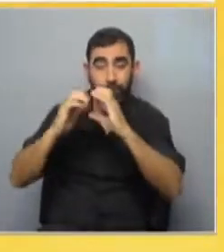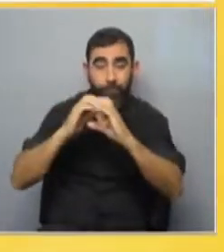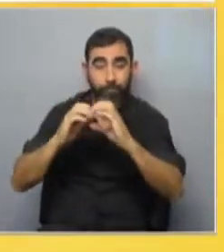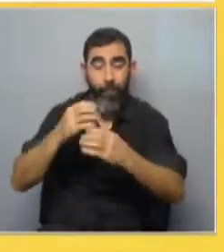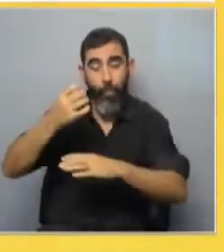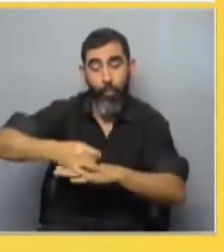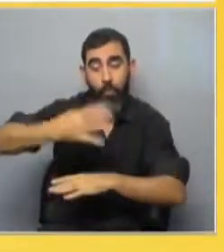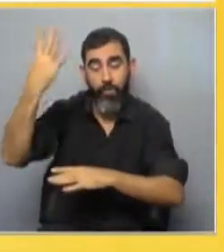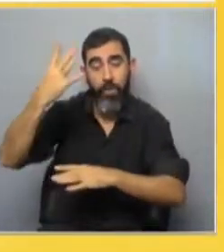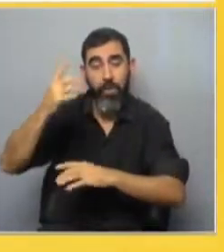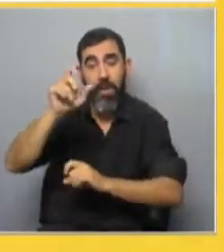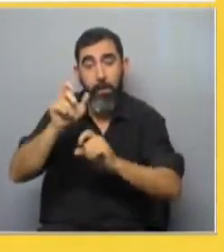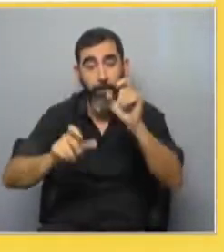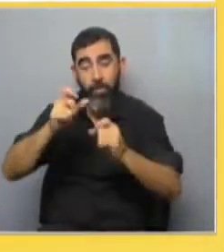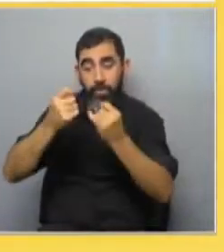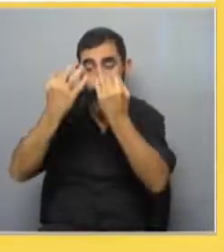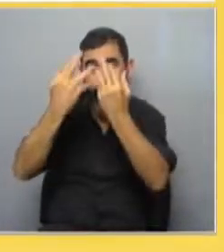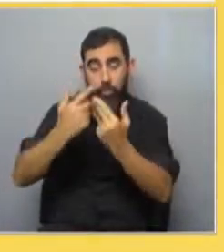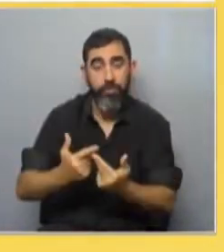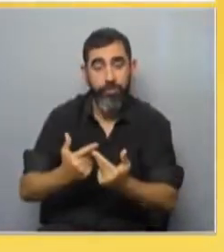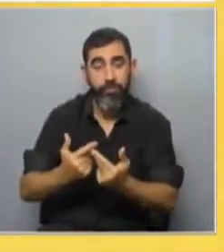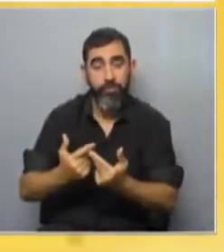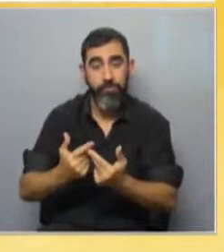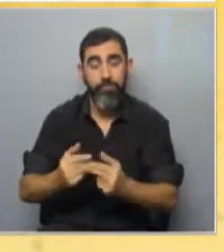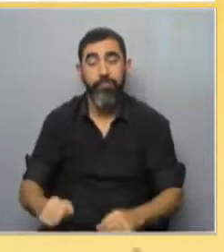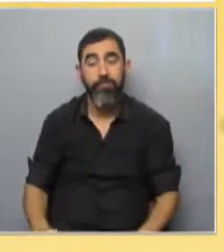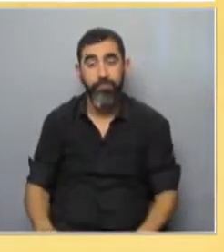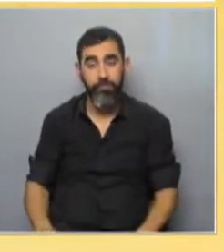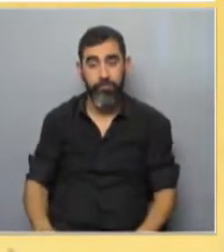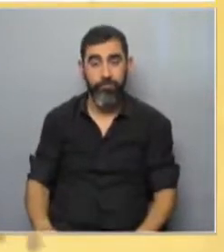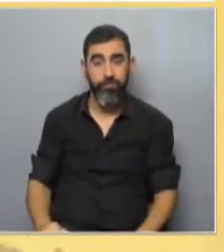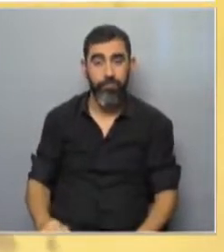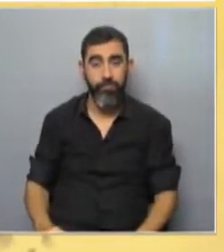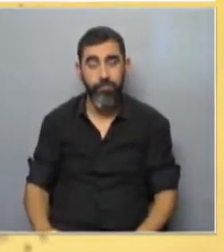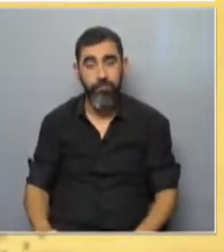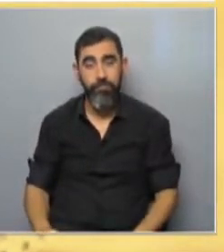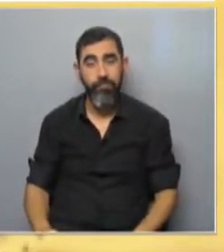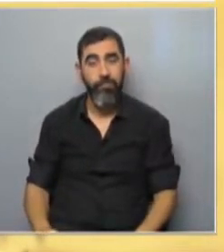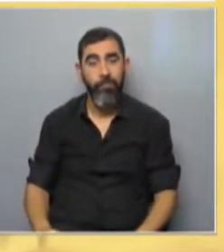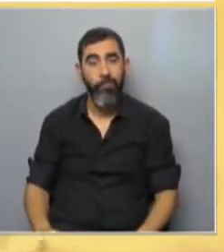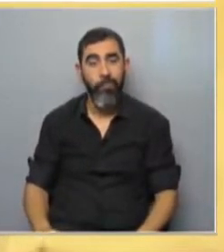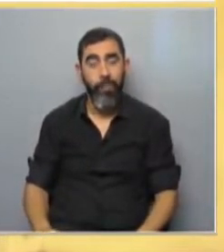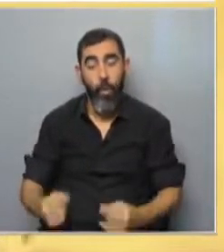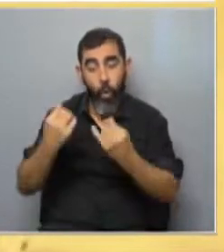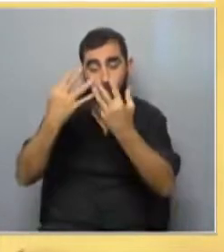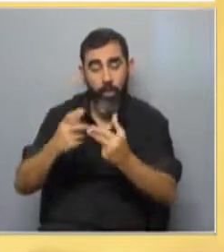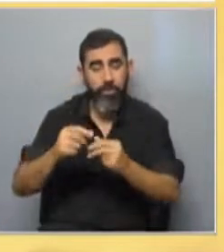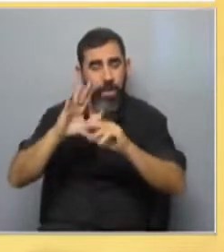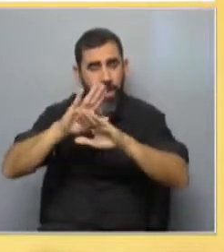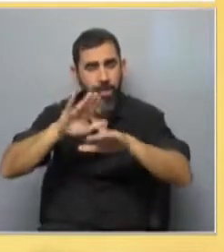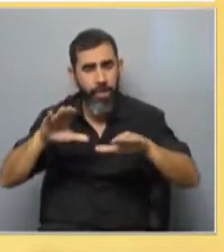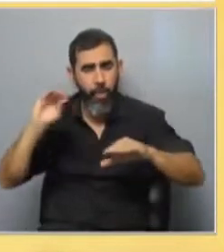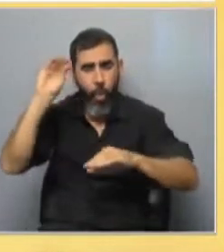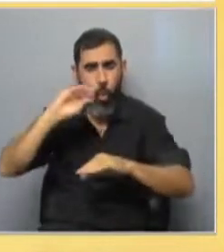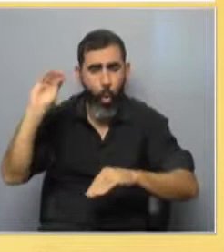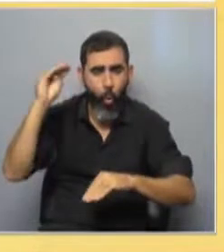paleontólogos profesionales, la comunidad se organizó y de una manera muy emocionante incluso, con chiquilines del